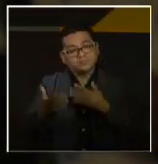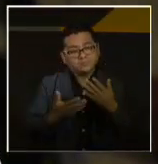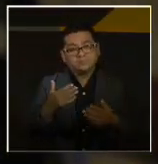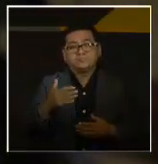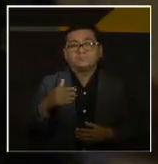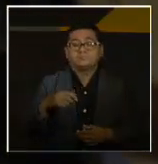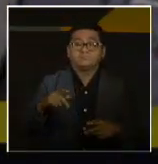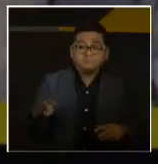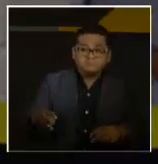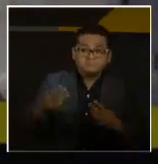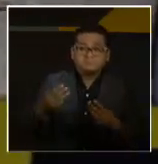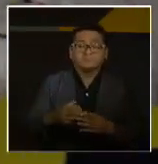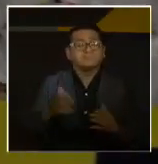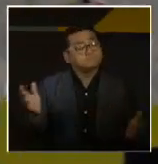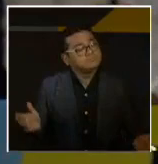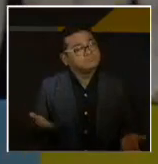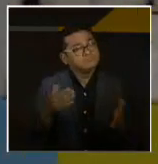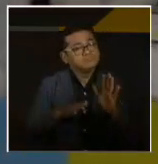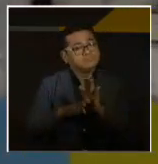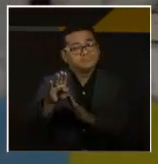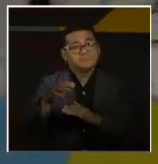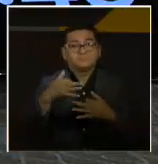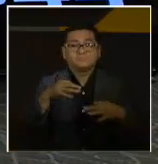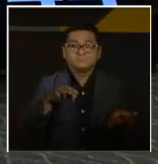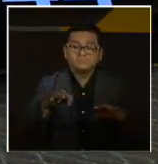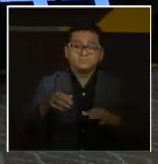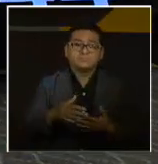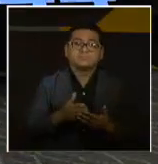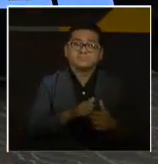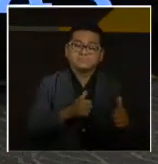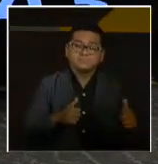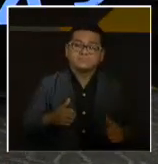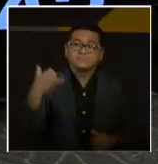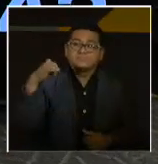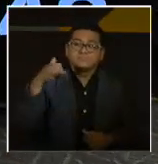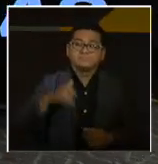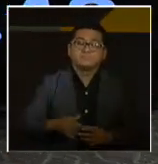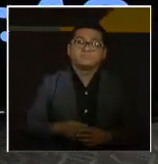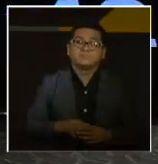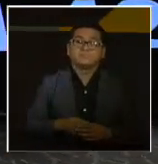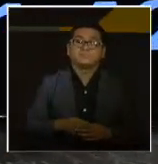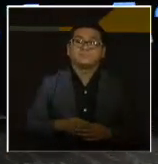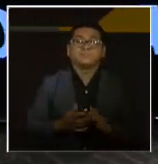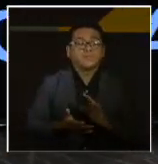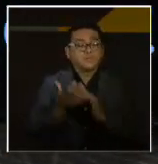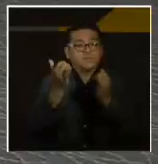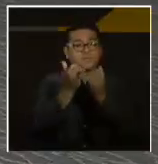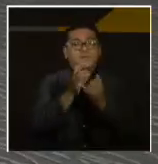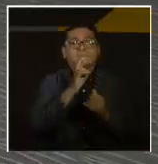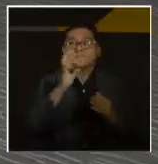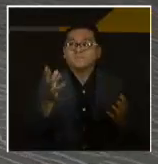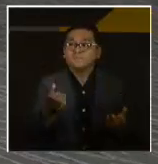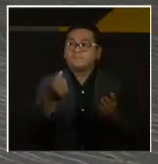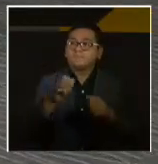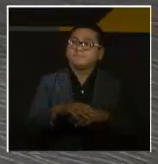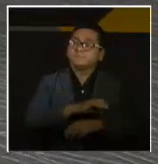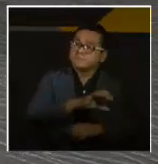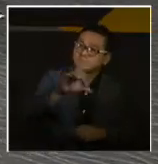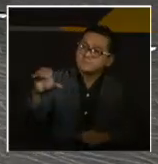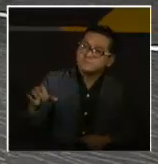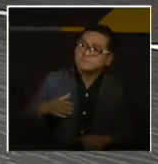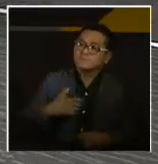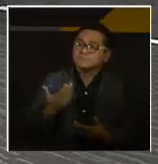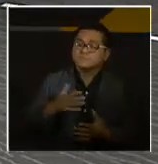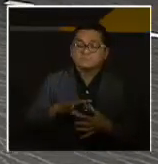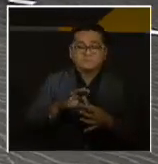comercio. Vamos a impulsar la industria que se está desarrollando en Yucatán y vamos a rescatar el campo y